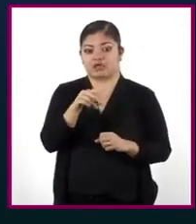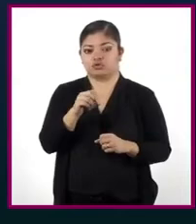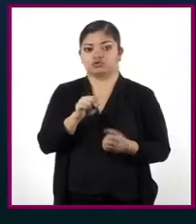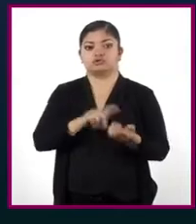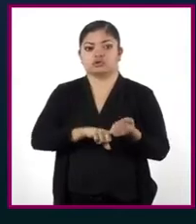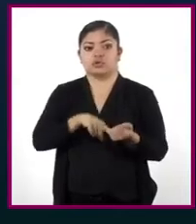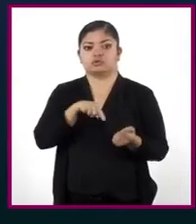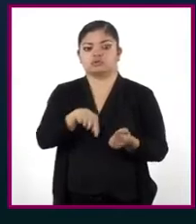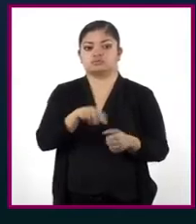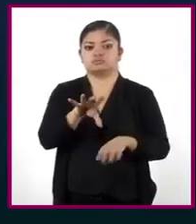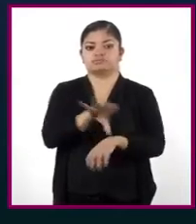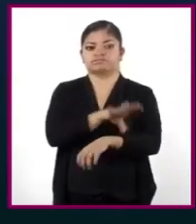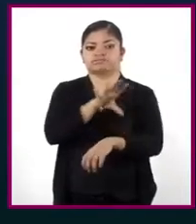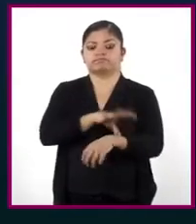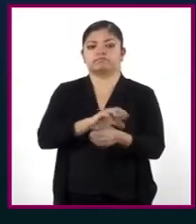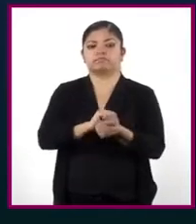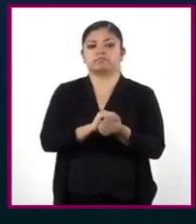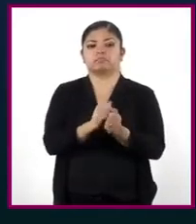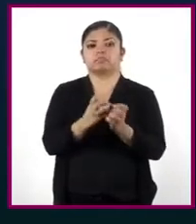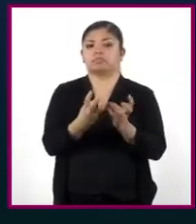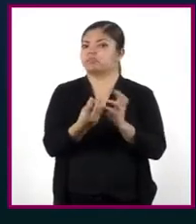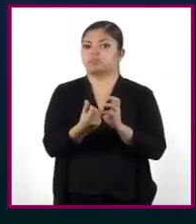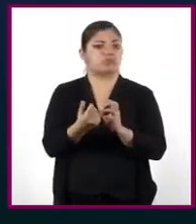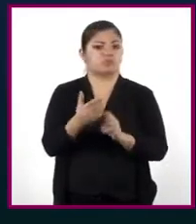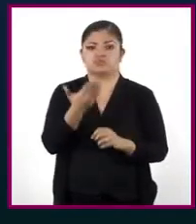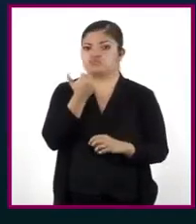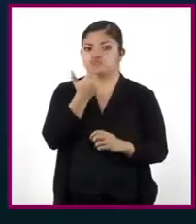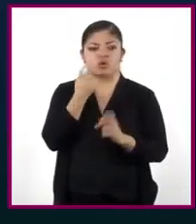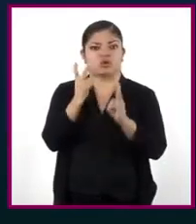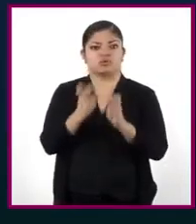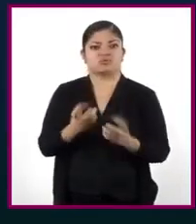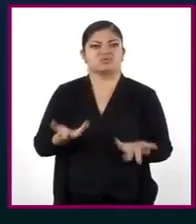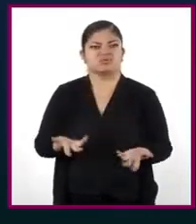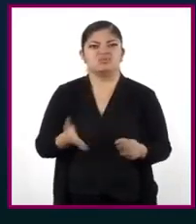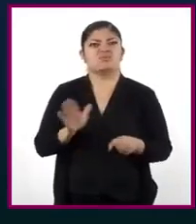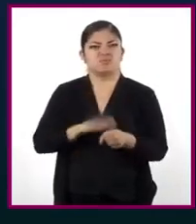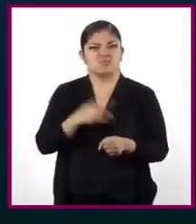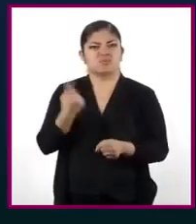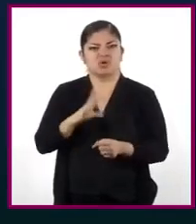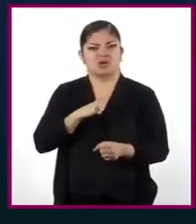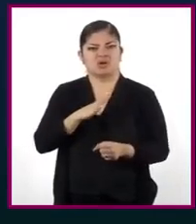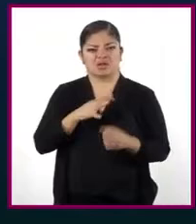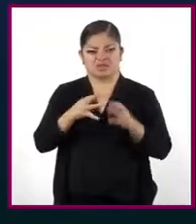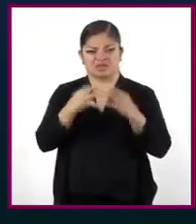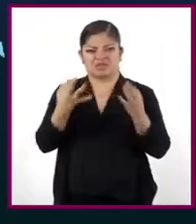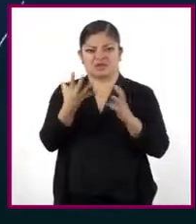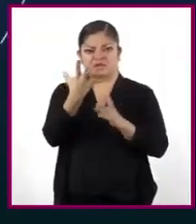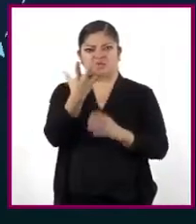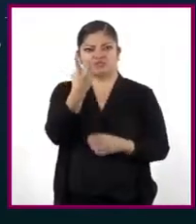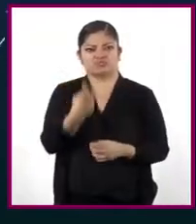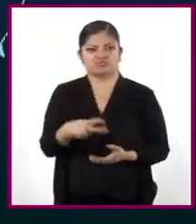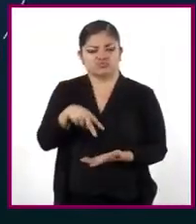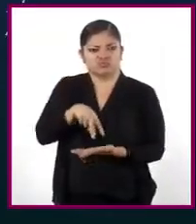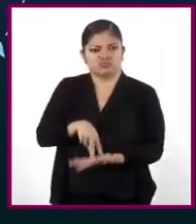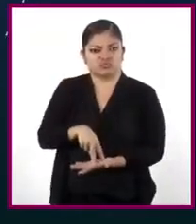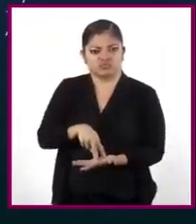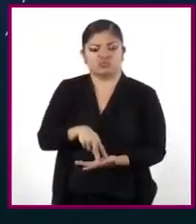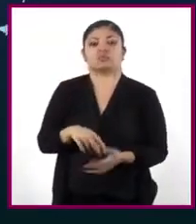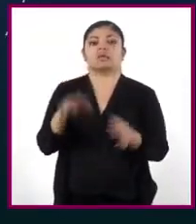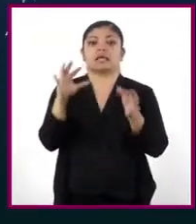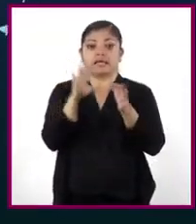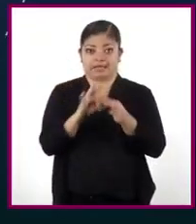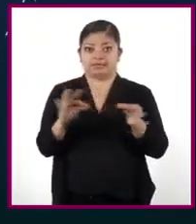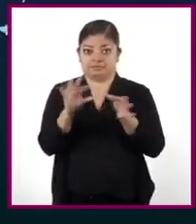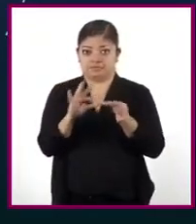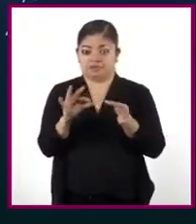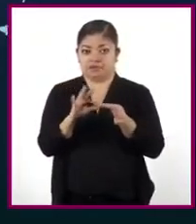las propiedades magnéticas se pierden. Entonces, ¿qué es lo que origina el magnetismo de la Tierra? Una explicación es que